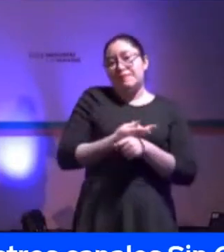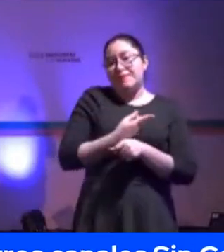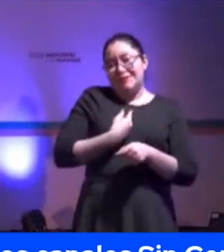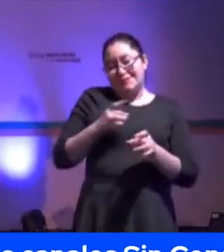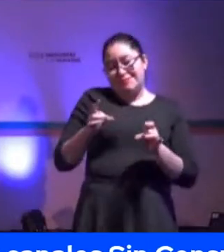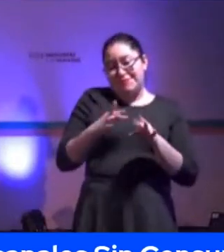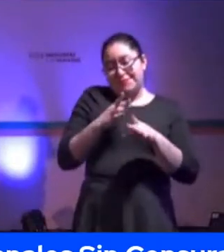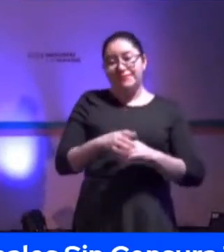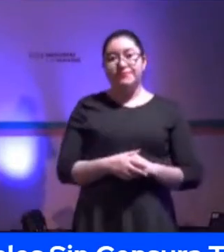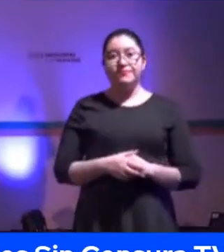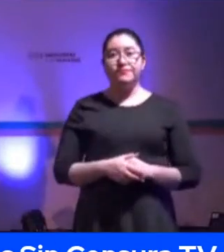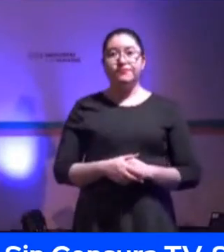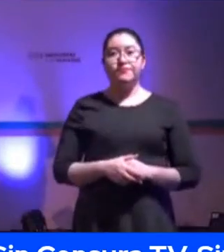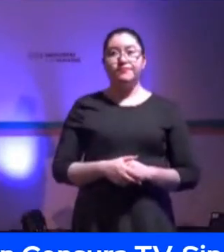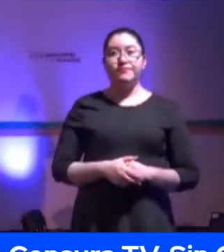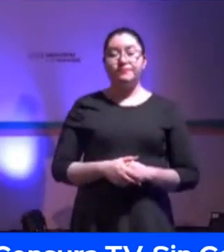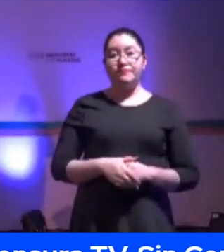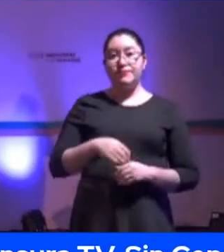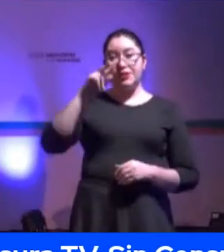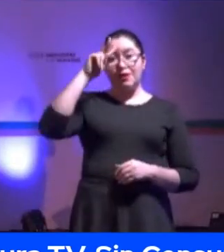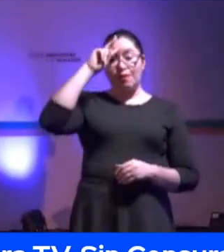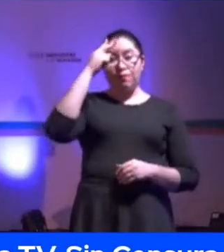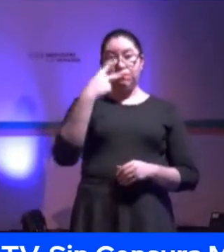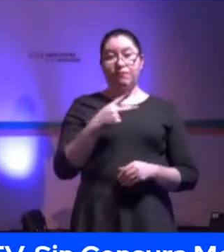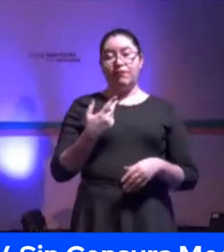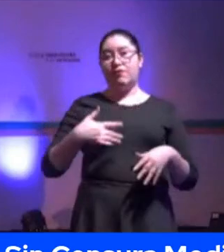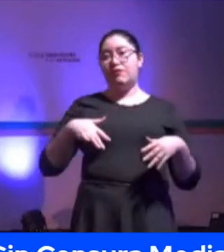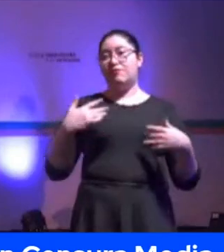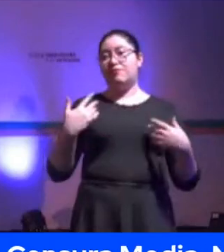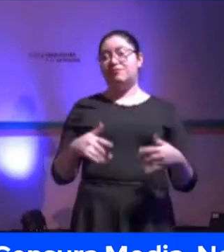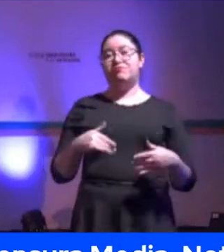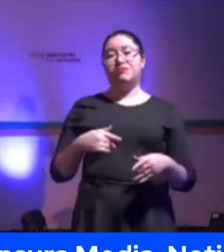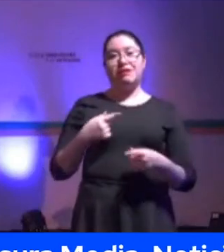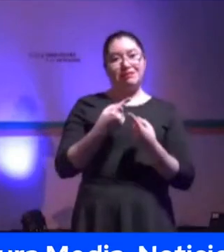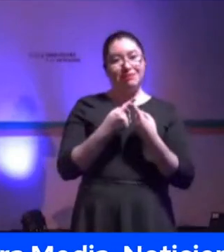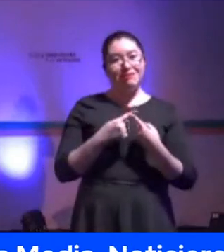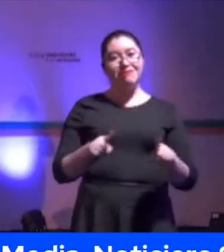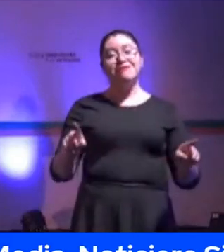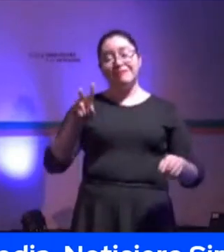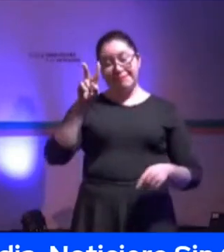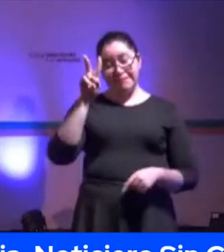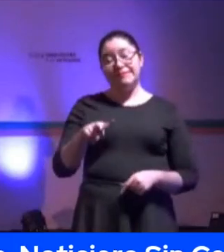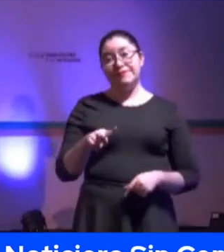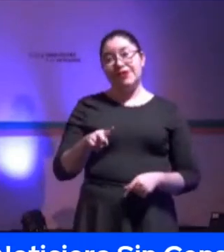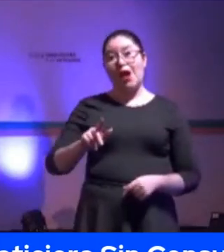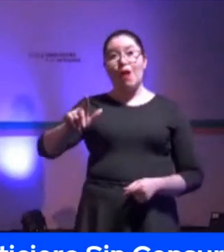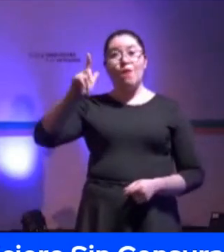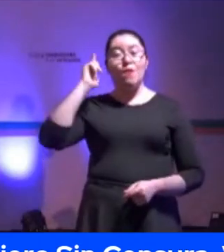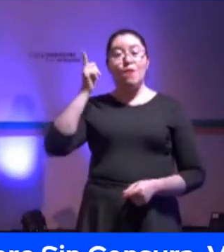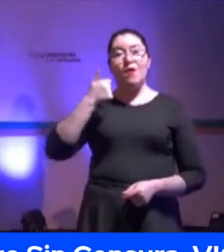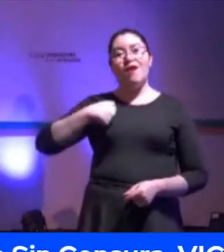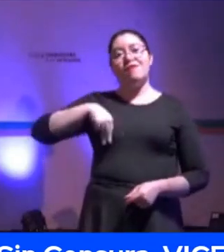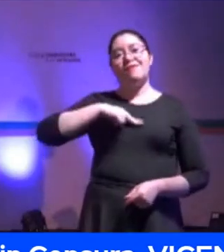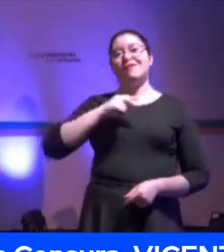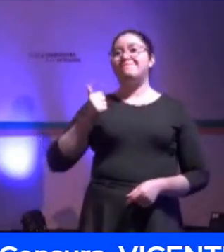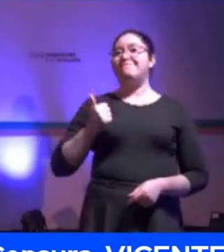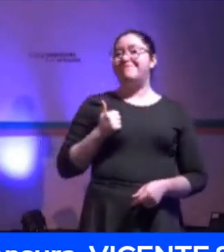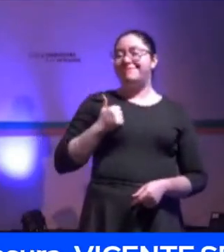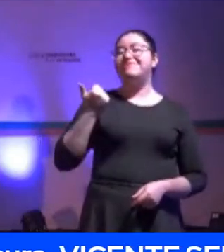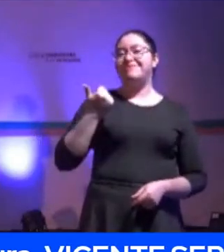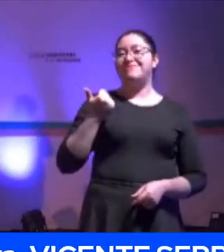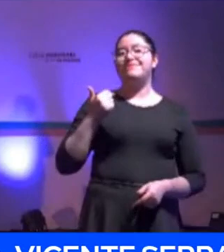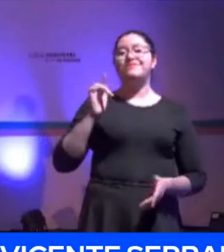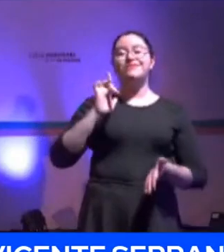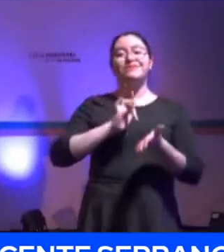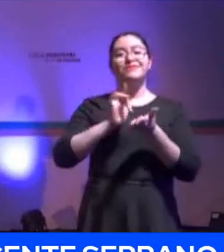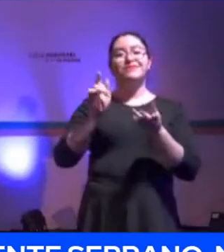pasando. Hoy en México, de verdad, estamos viviendo otros tiempos, y ojalá los aprovechemos. Y muchas gracias